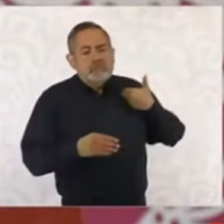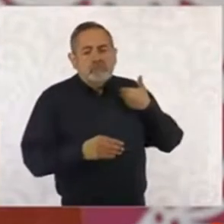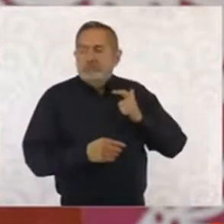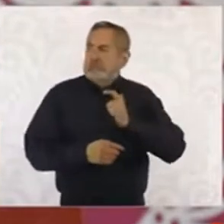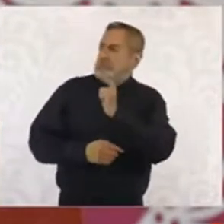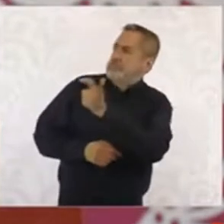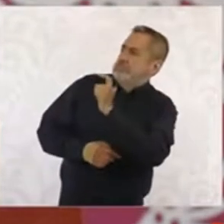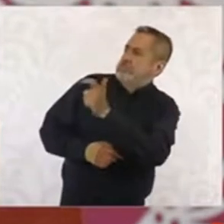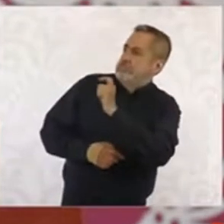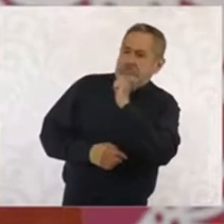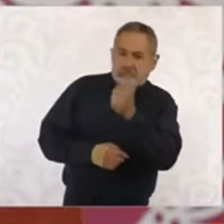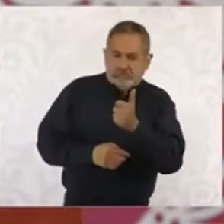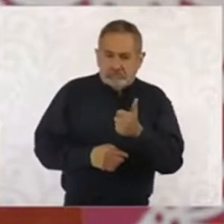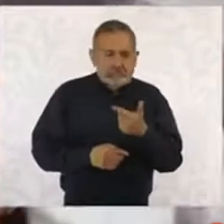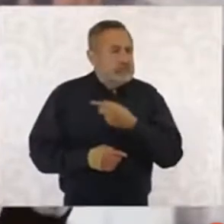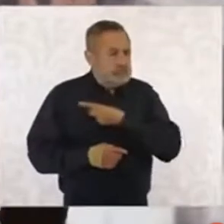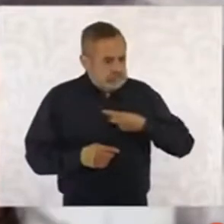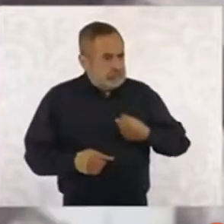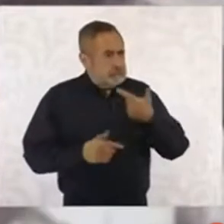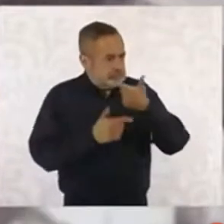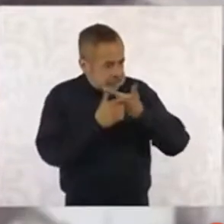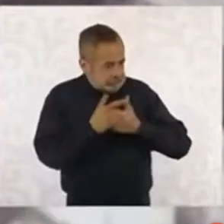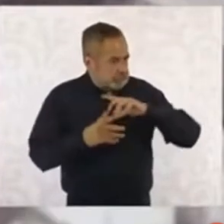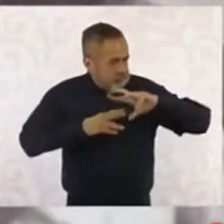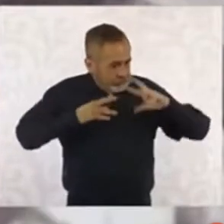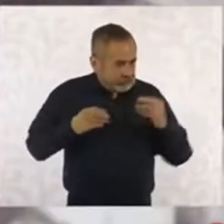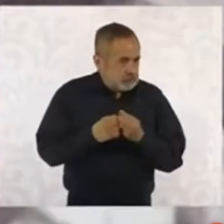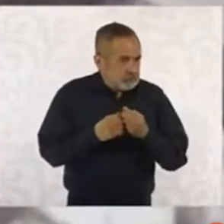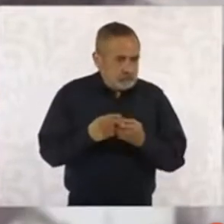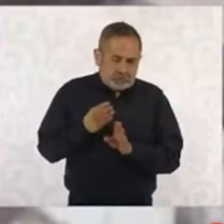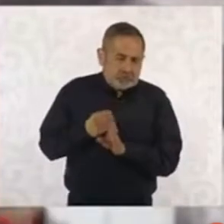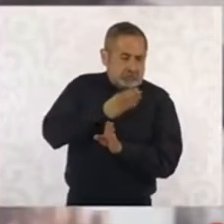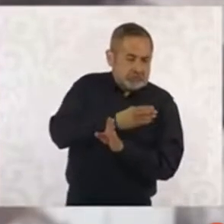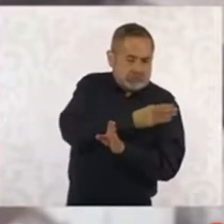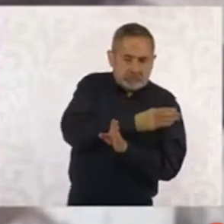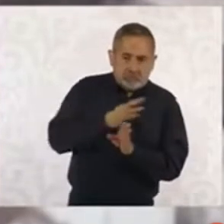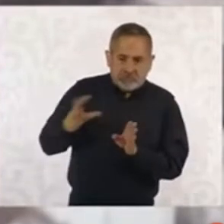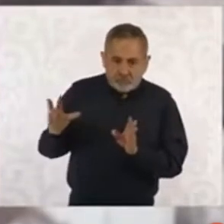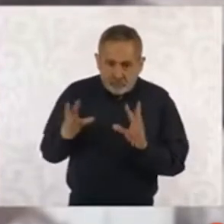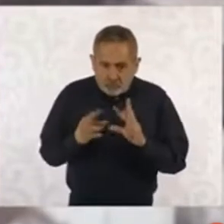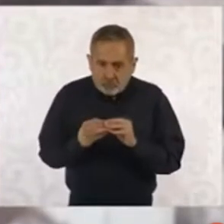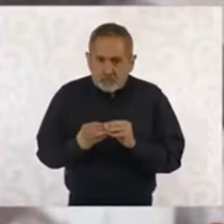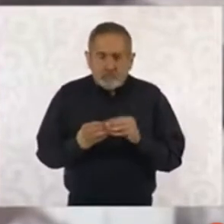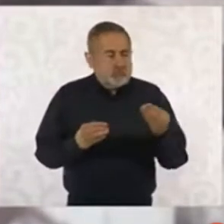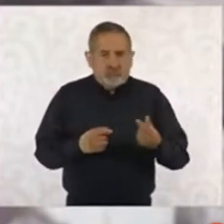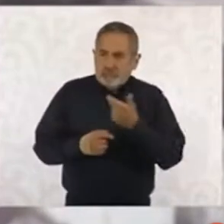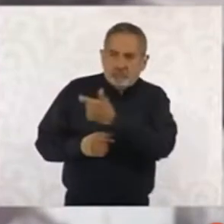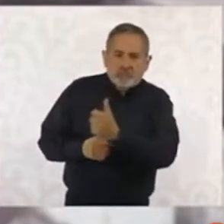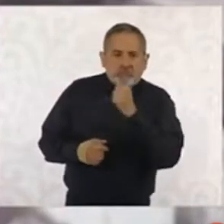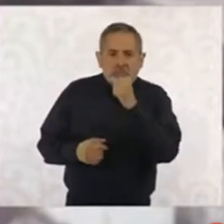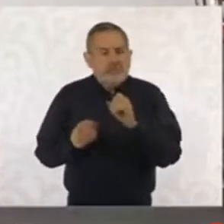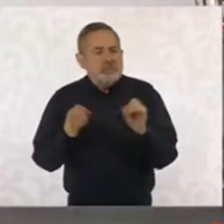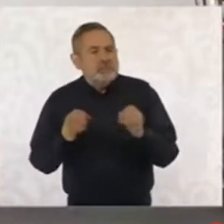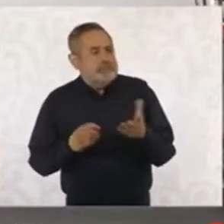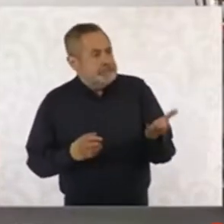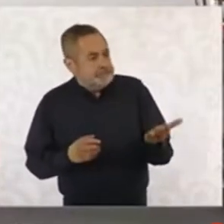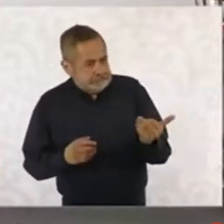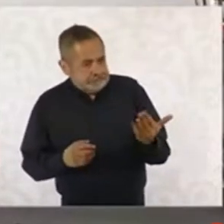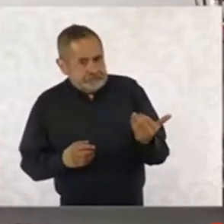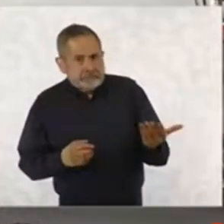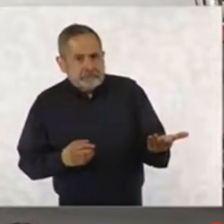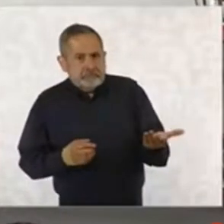entre las cuentas que había que hacer de todos los ejercicios fiscales anteriores, daba esta cantidad como resultado.